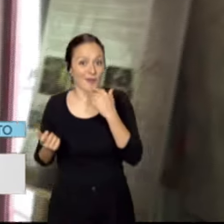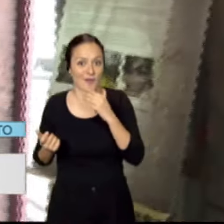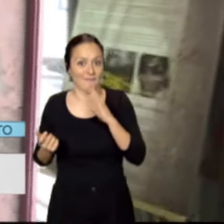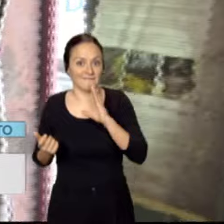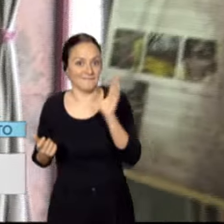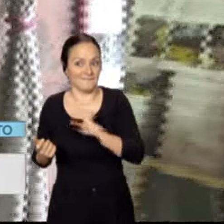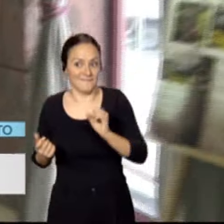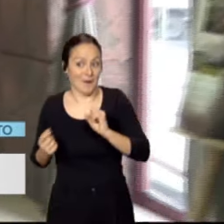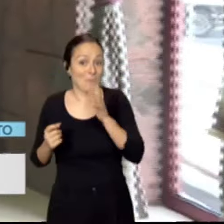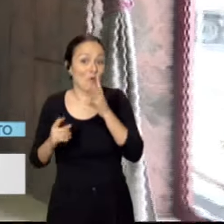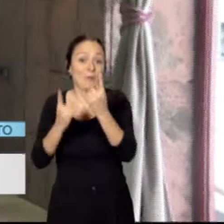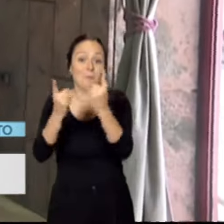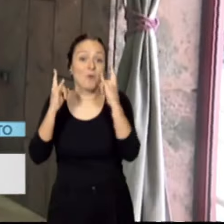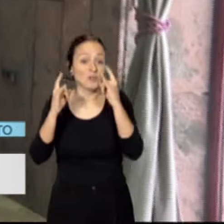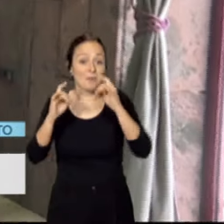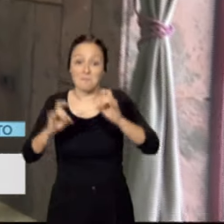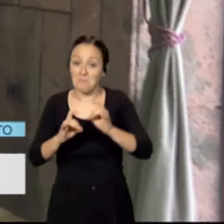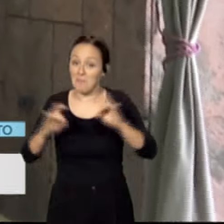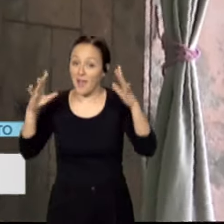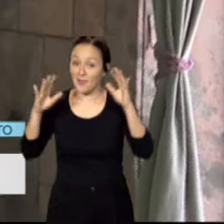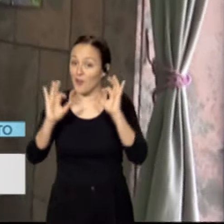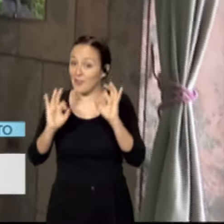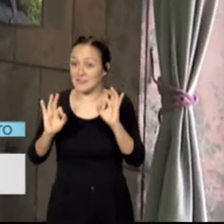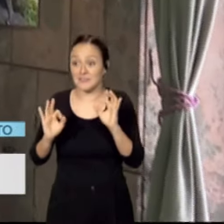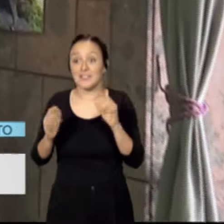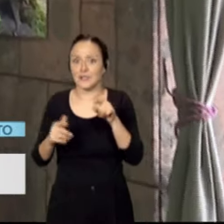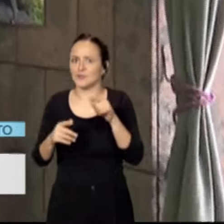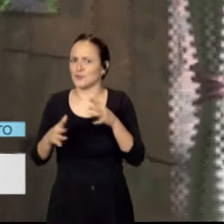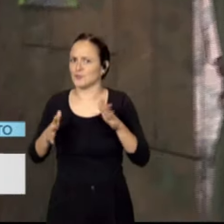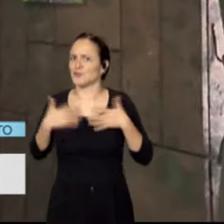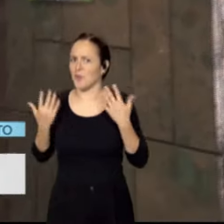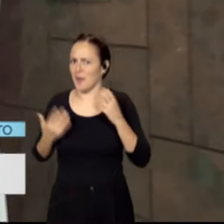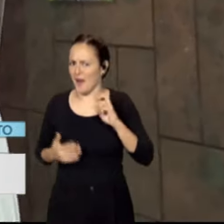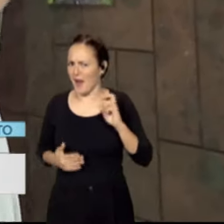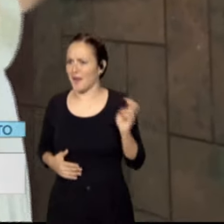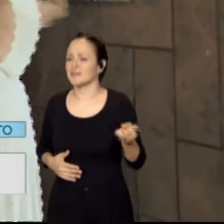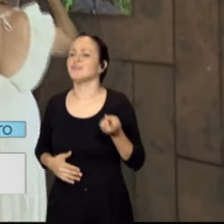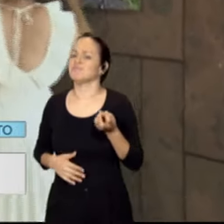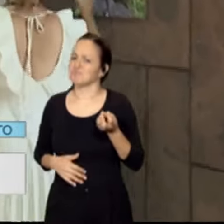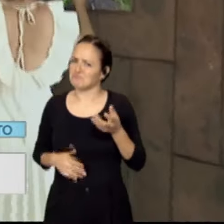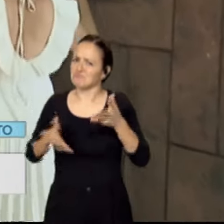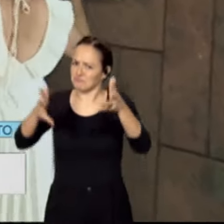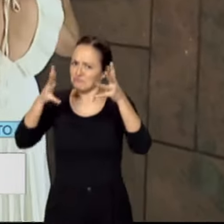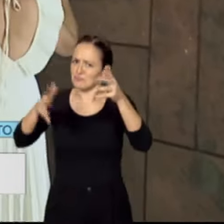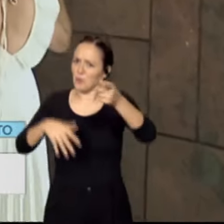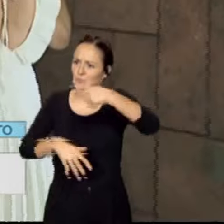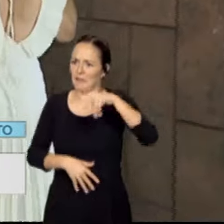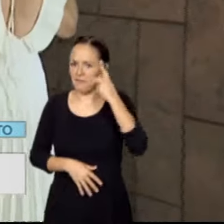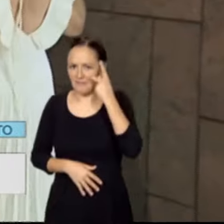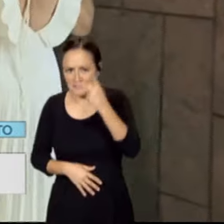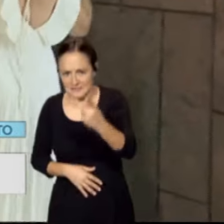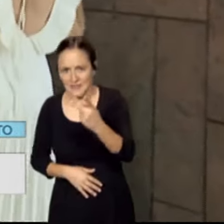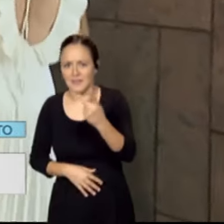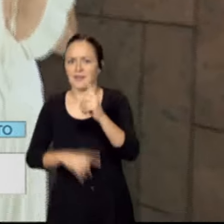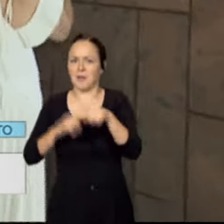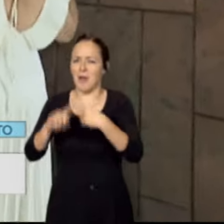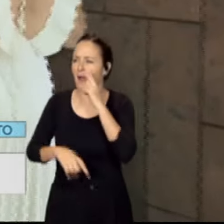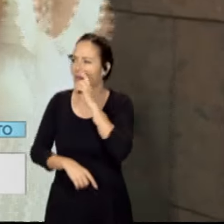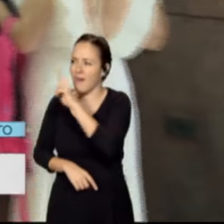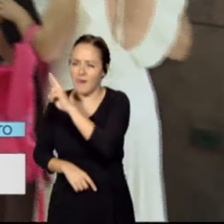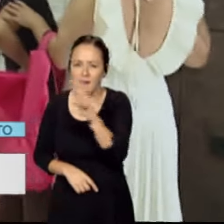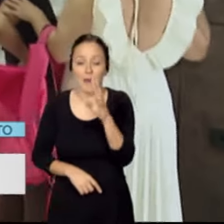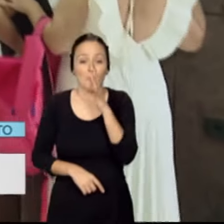bosque Y esto embarca tanto sorpresas que que vale la pena visitar y ver porque es